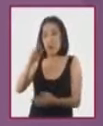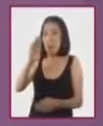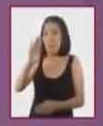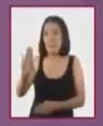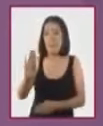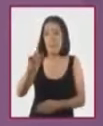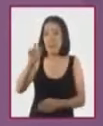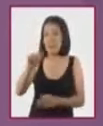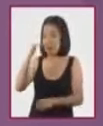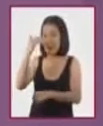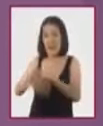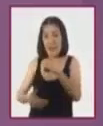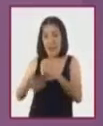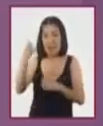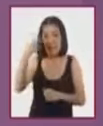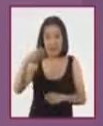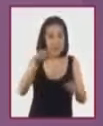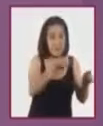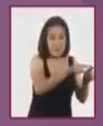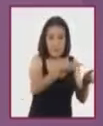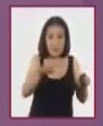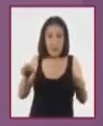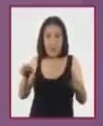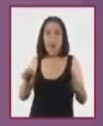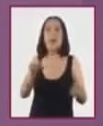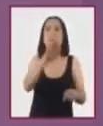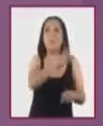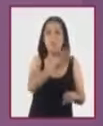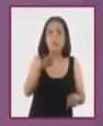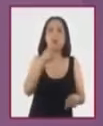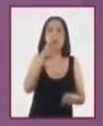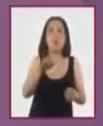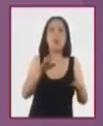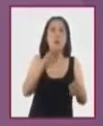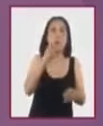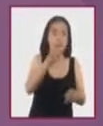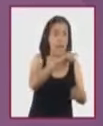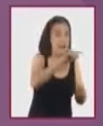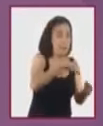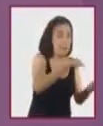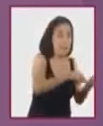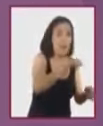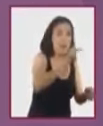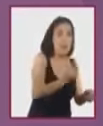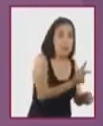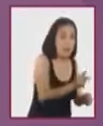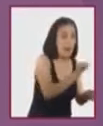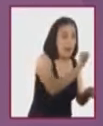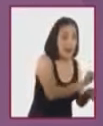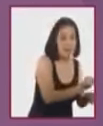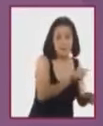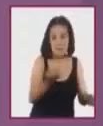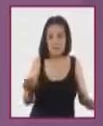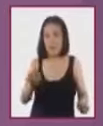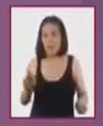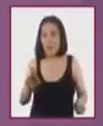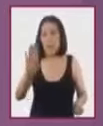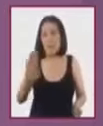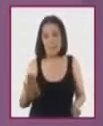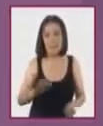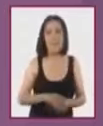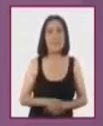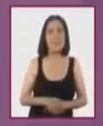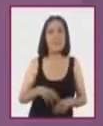sin importar la trayectoria, podemos decir que nos desplazamos del poblado A al poblado B. En